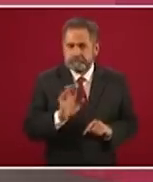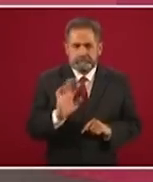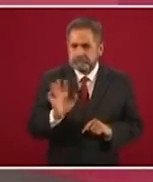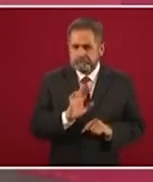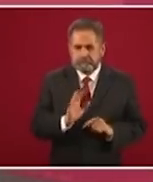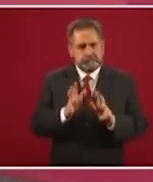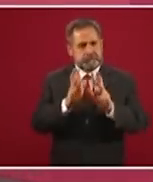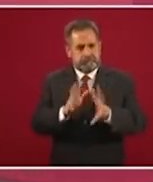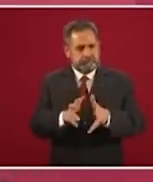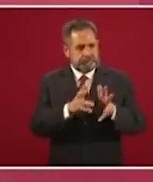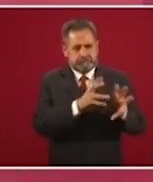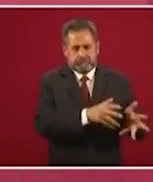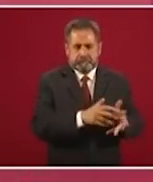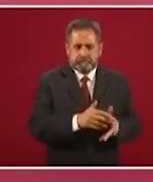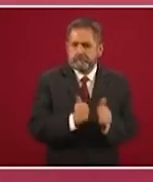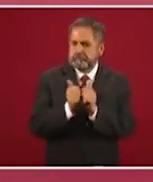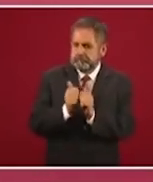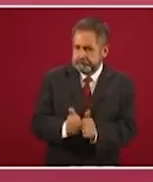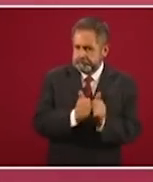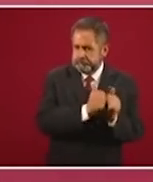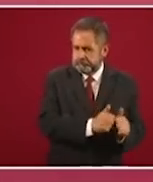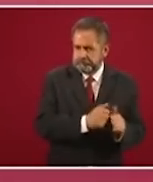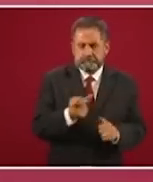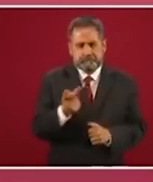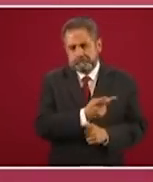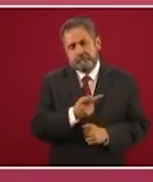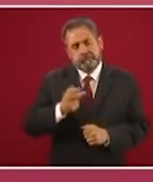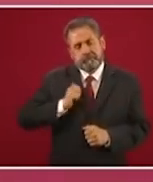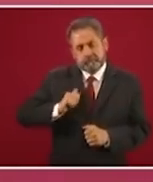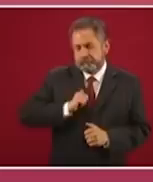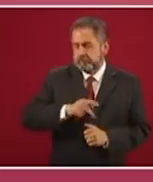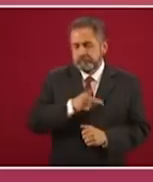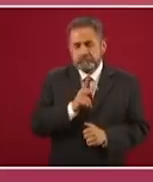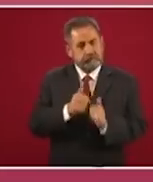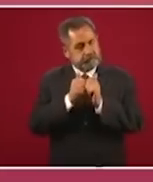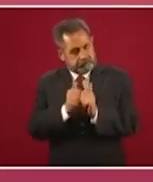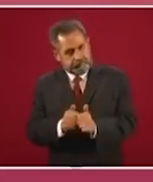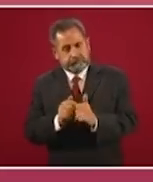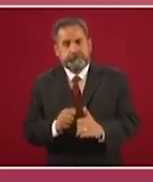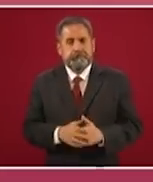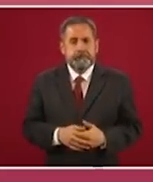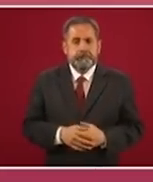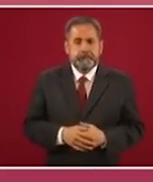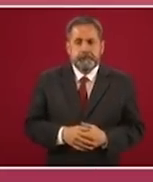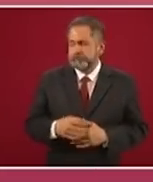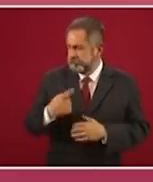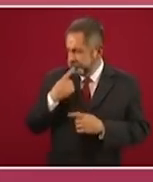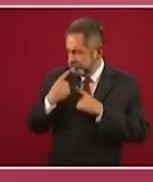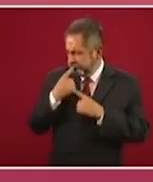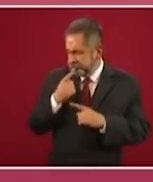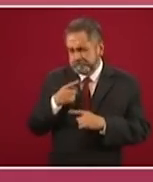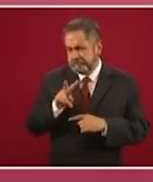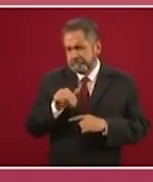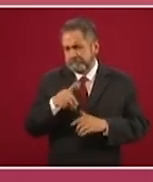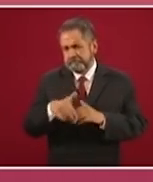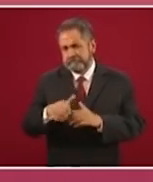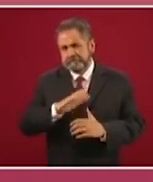los dos antiguos estadios. Se terminó o está por concluir